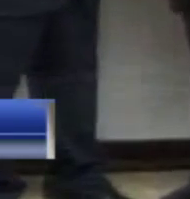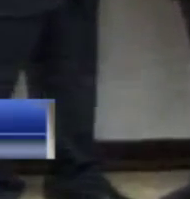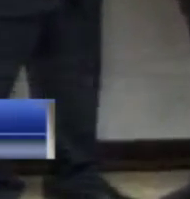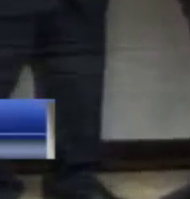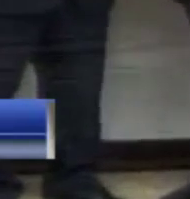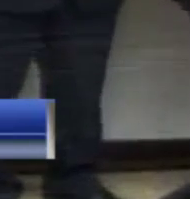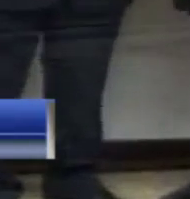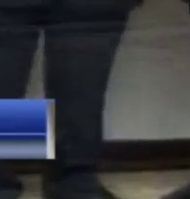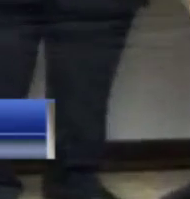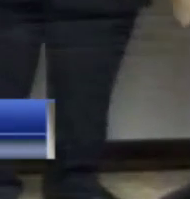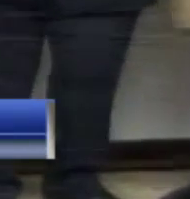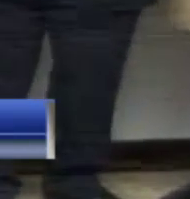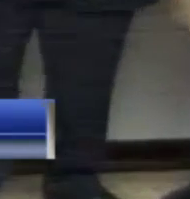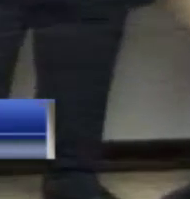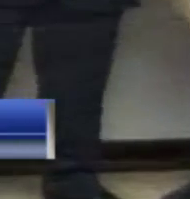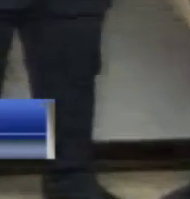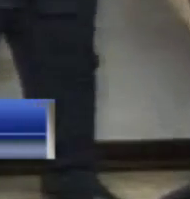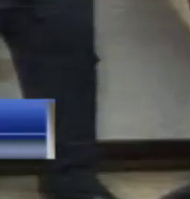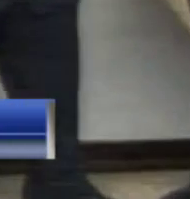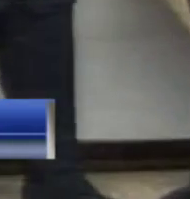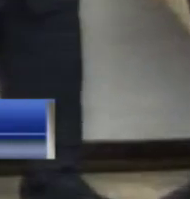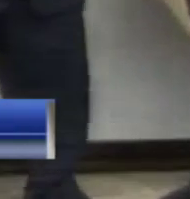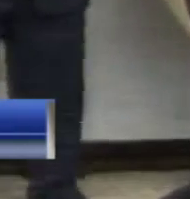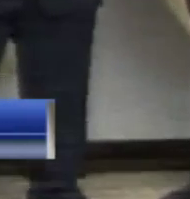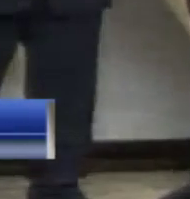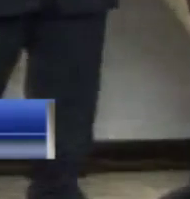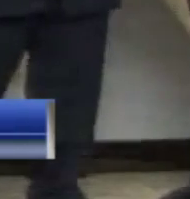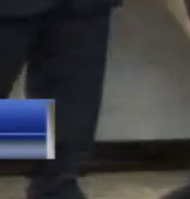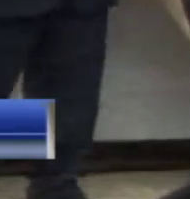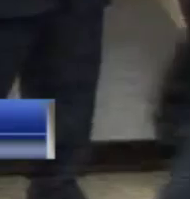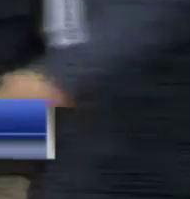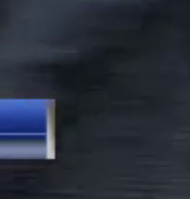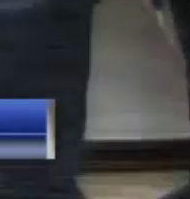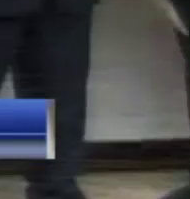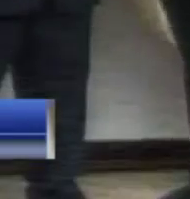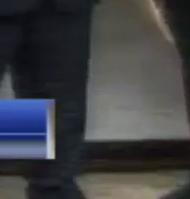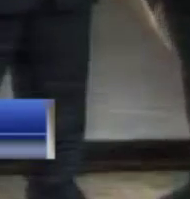Pero si no hay preguntas. Sí. Ministro.